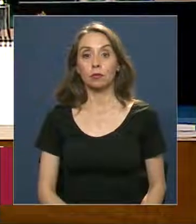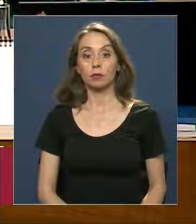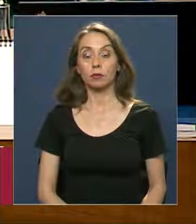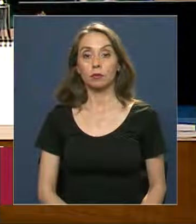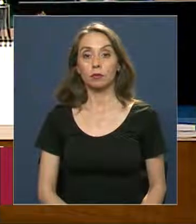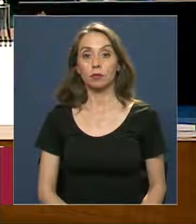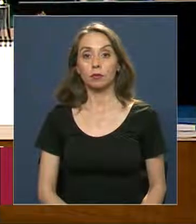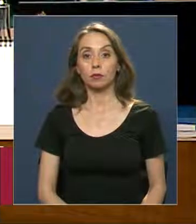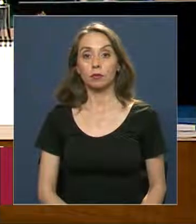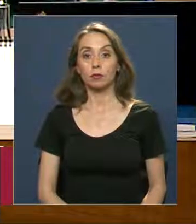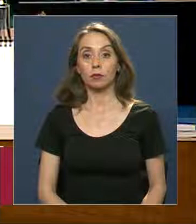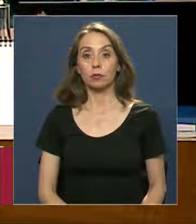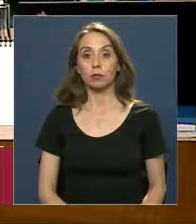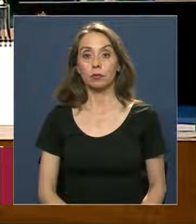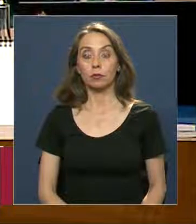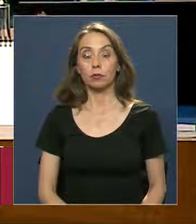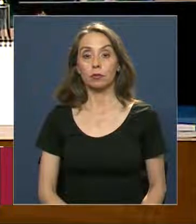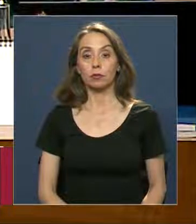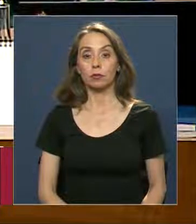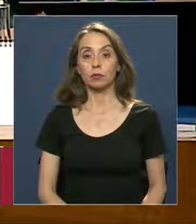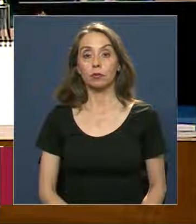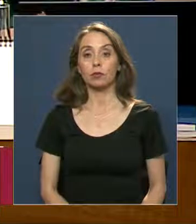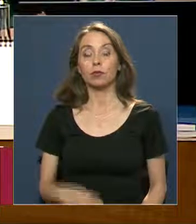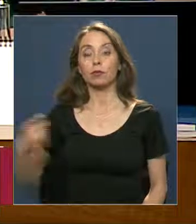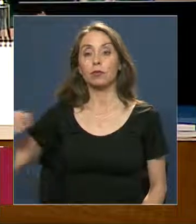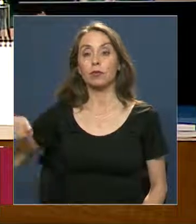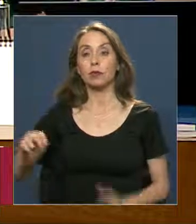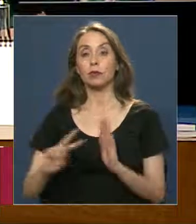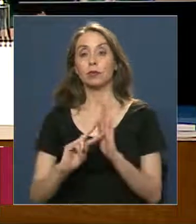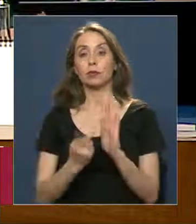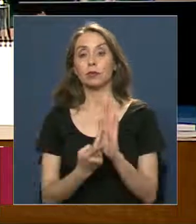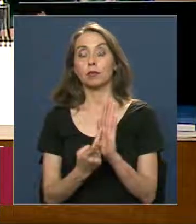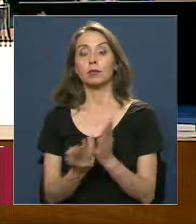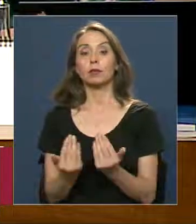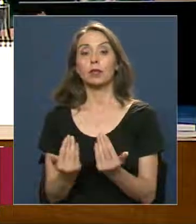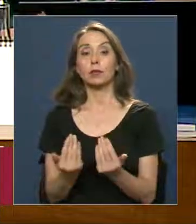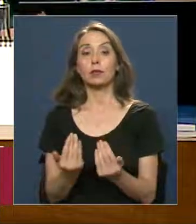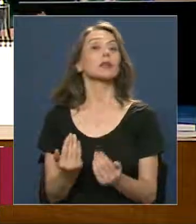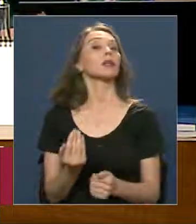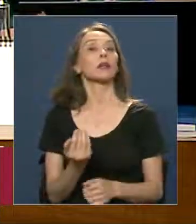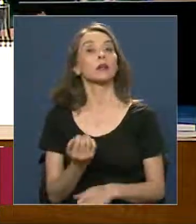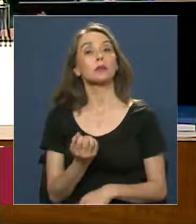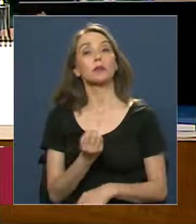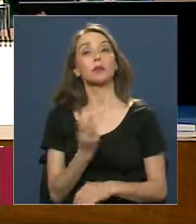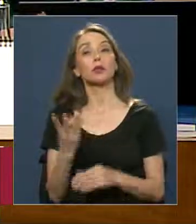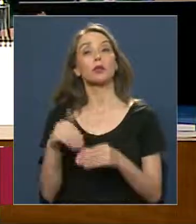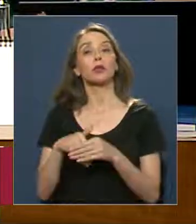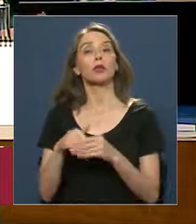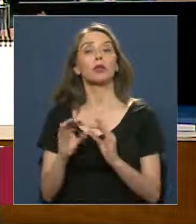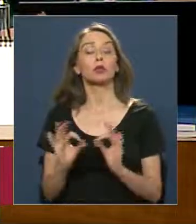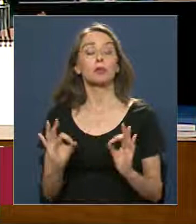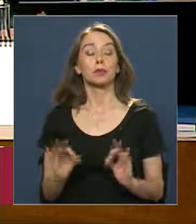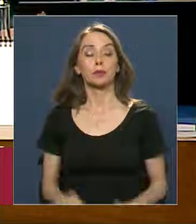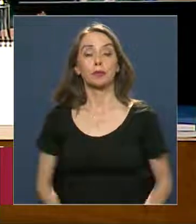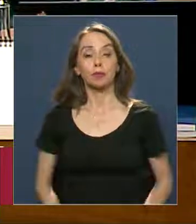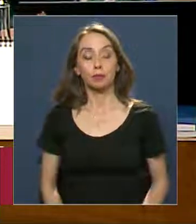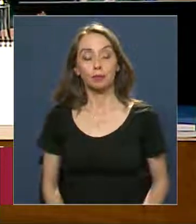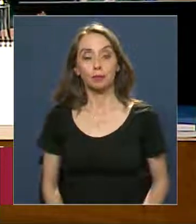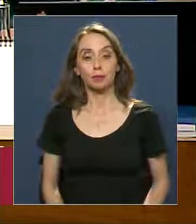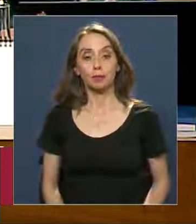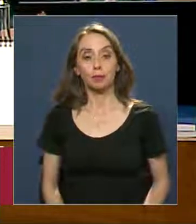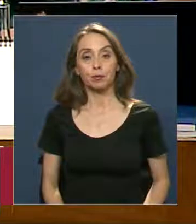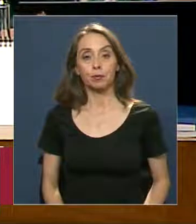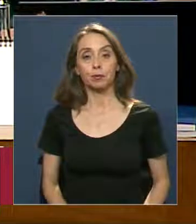Vamos a la modificación del Senado, que requiere quórum calificado.